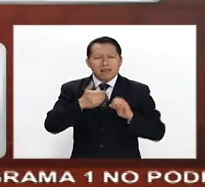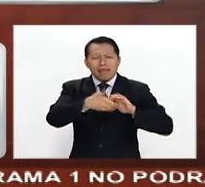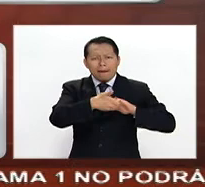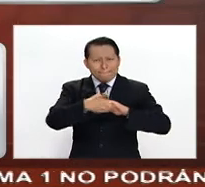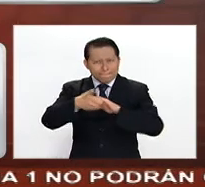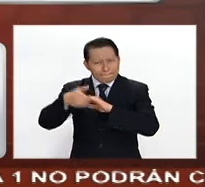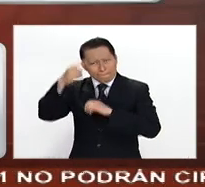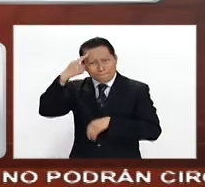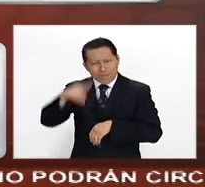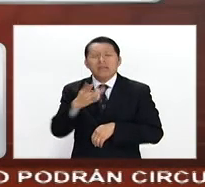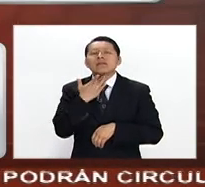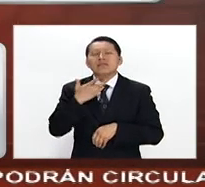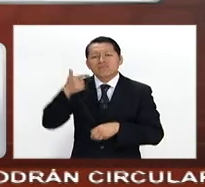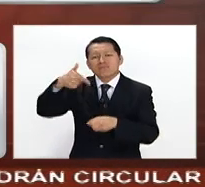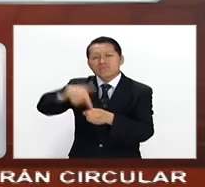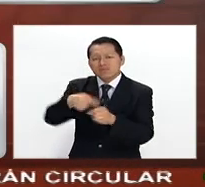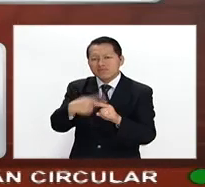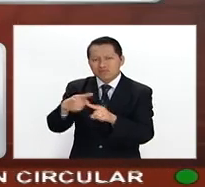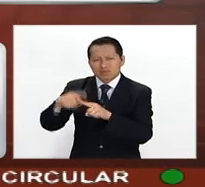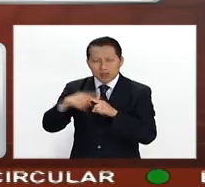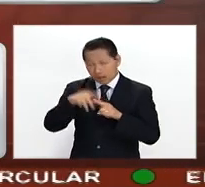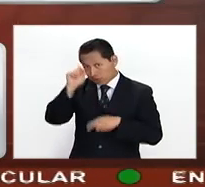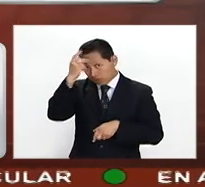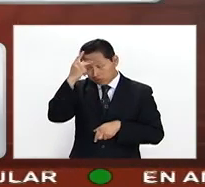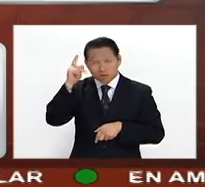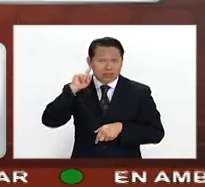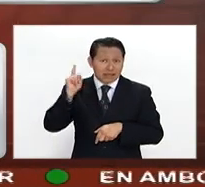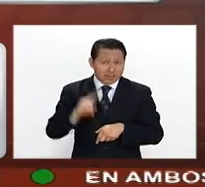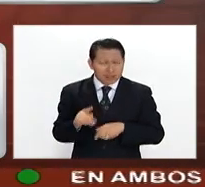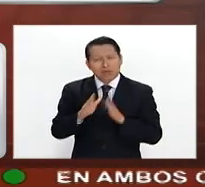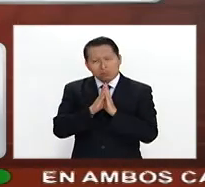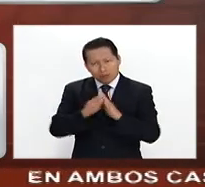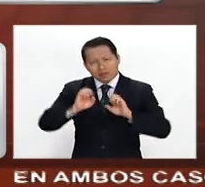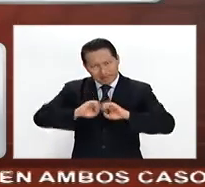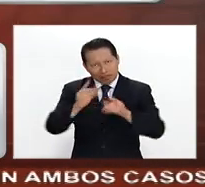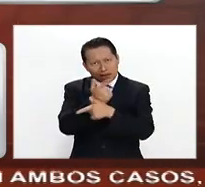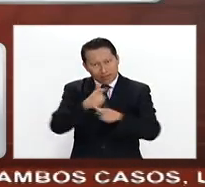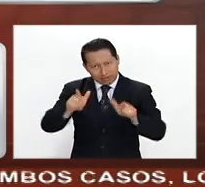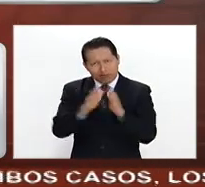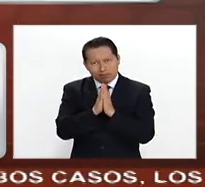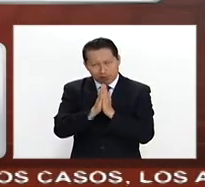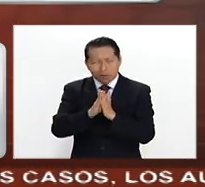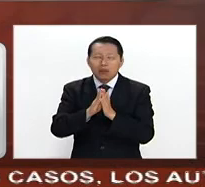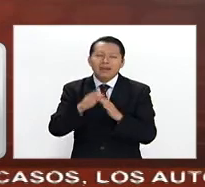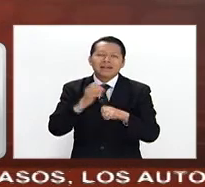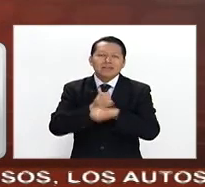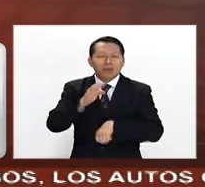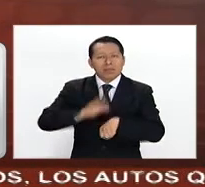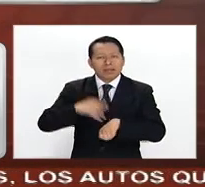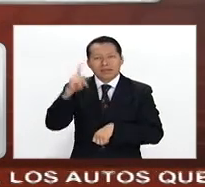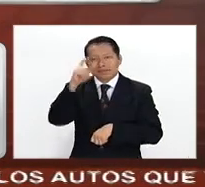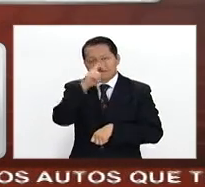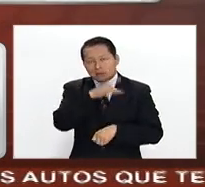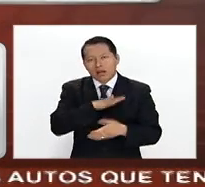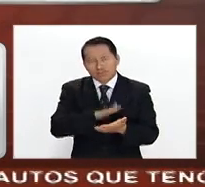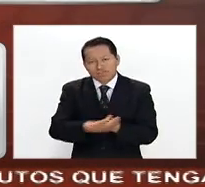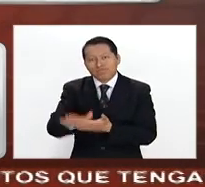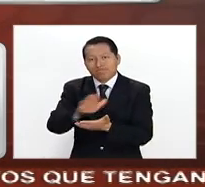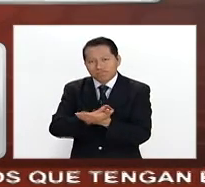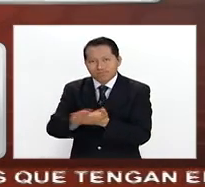abasteciendo, especialmente en San Luis Potosí y Zacatecas, que son los estados más afectados y donde se han visto